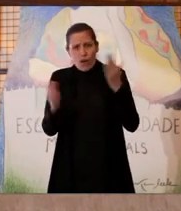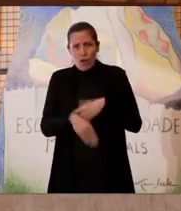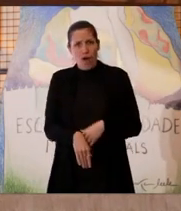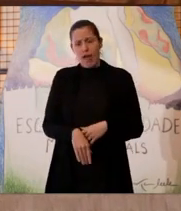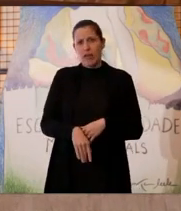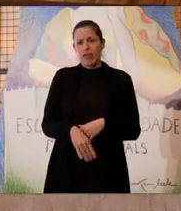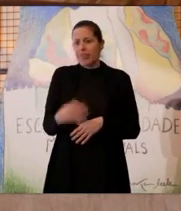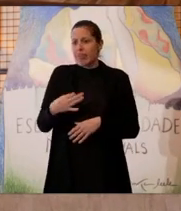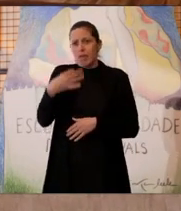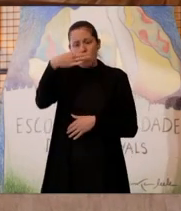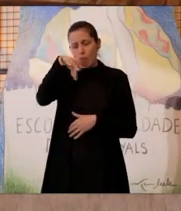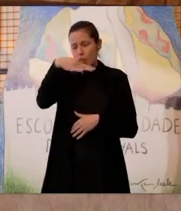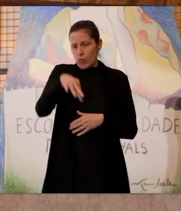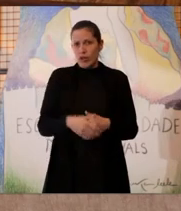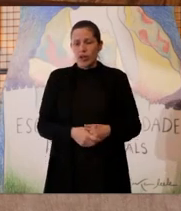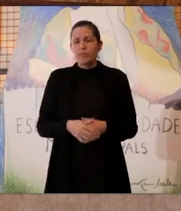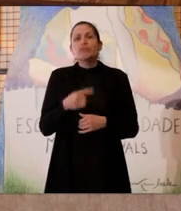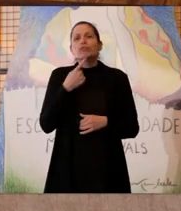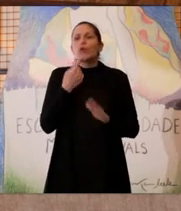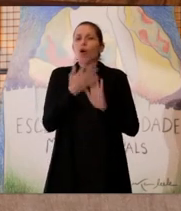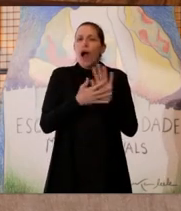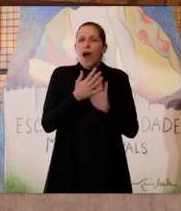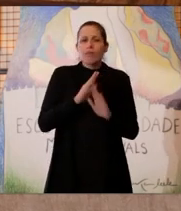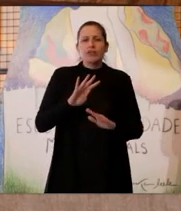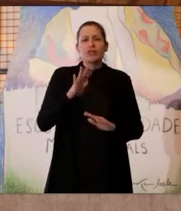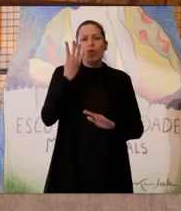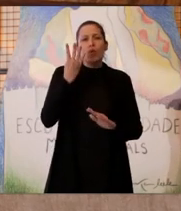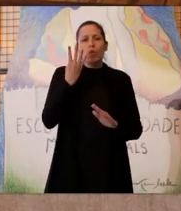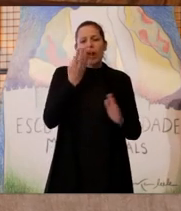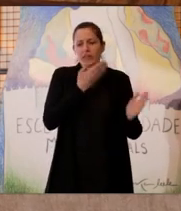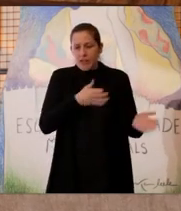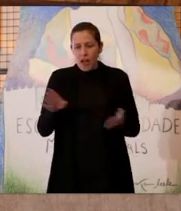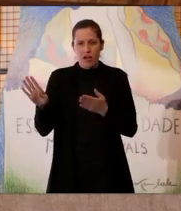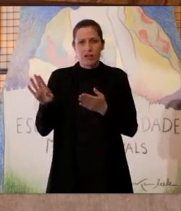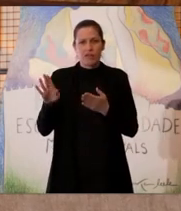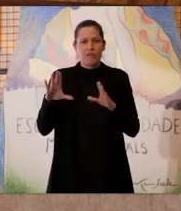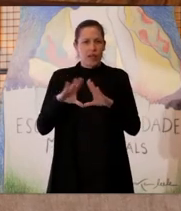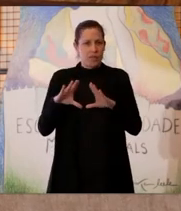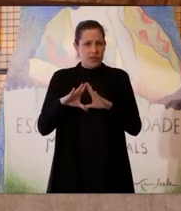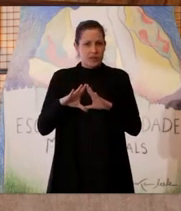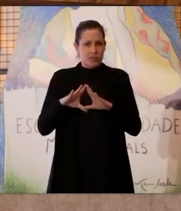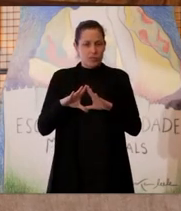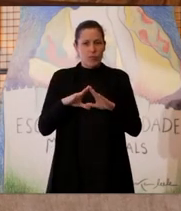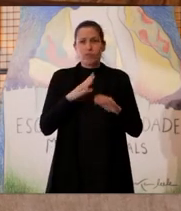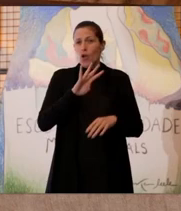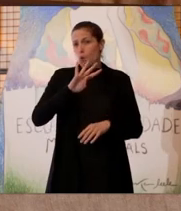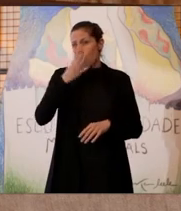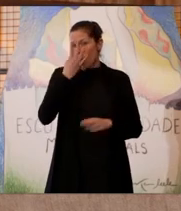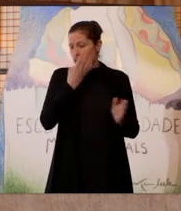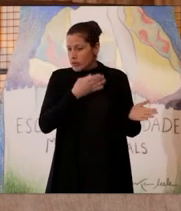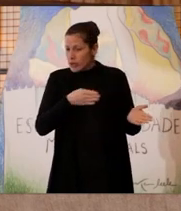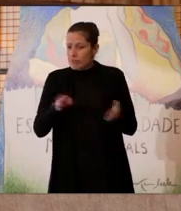hablabas de la cuarta ola y yo creo que en la cuarta ola han quedado claras dos cosas y no solamente